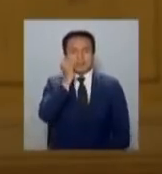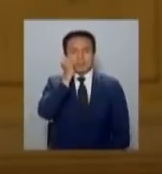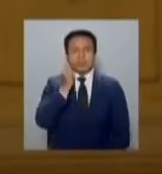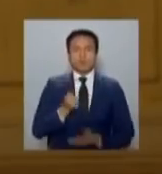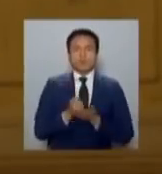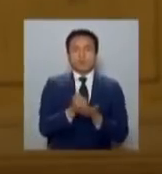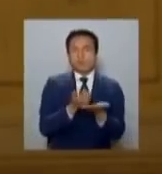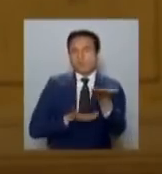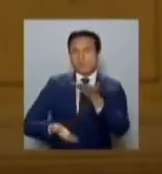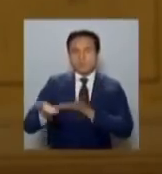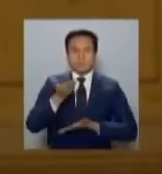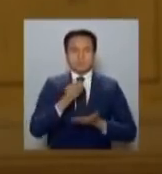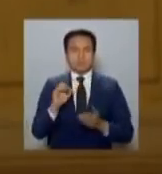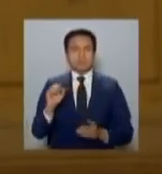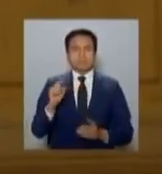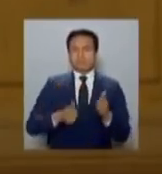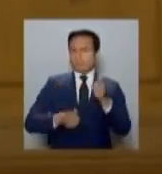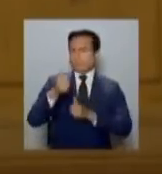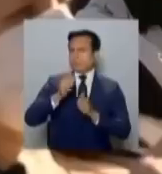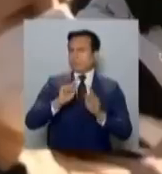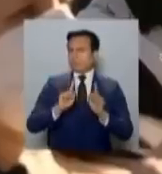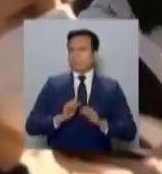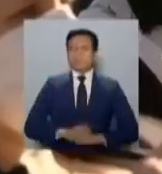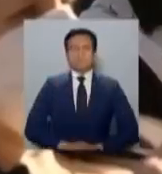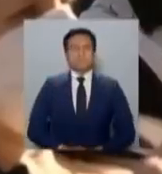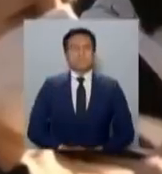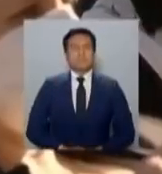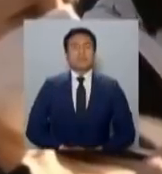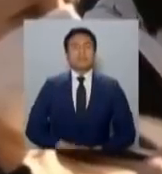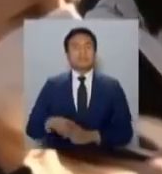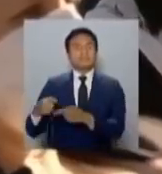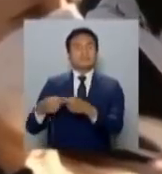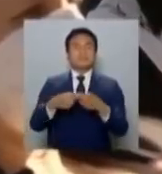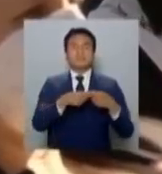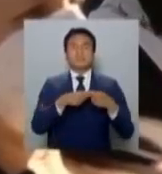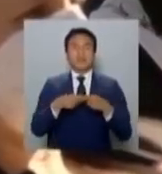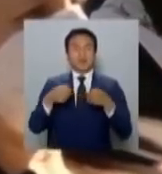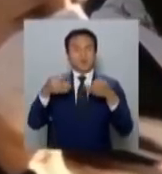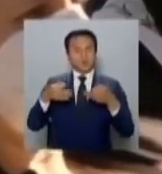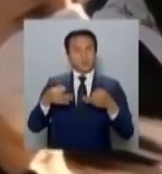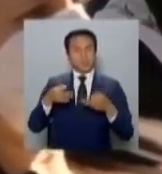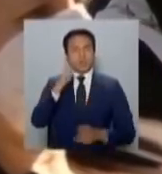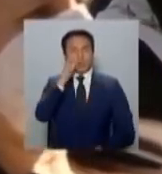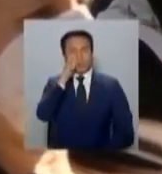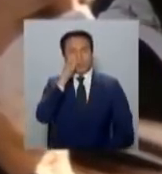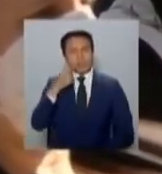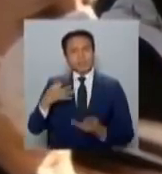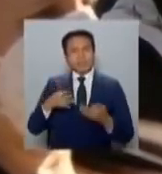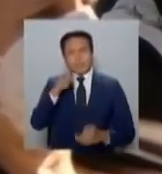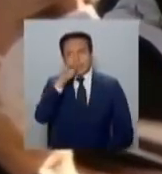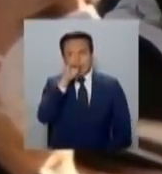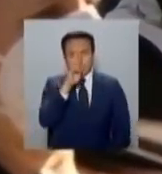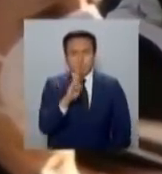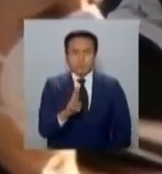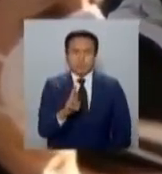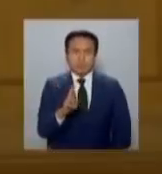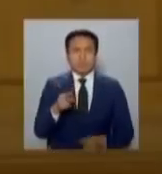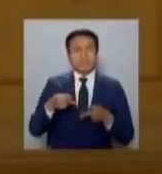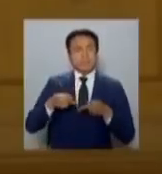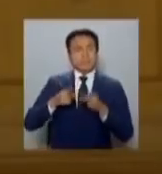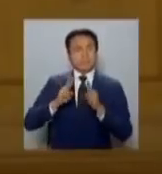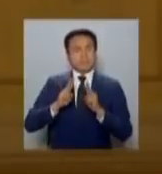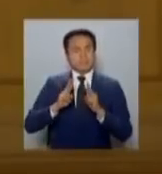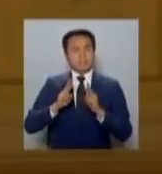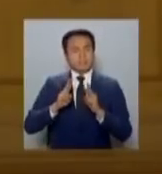digo para la opinión pública, ¿qué ocurriría con un ciudadano cualquiera que, no sé, cruza la vereda y en la vereda allá opina una cosa y en la vereda acá opina